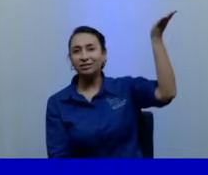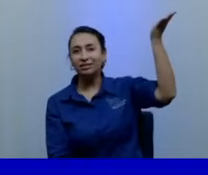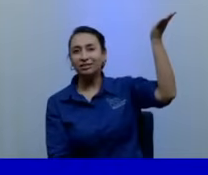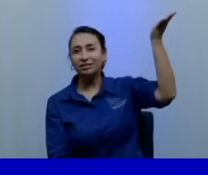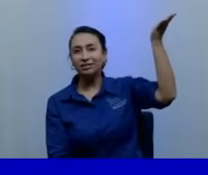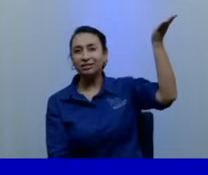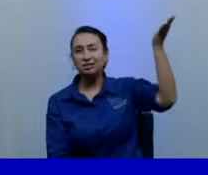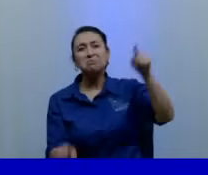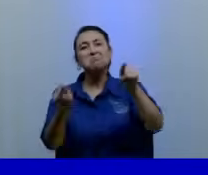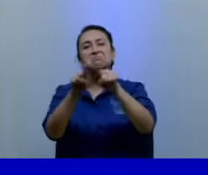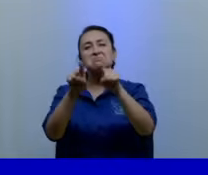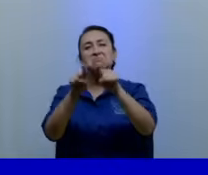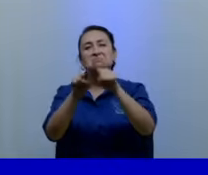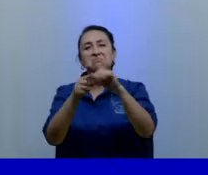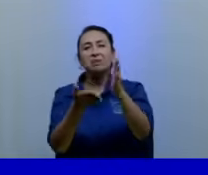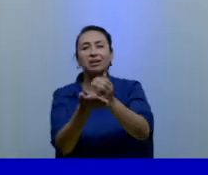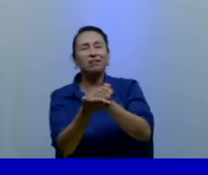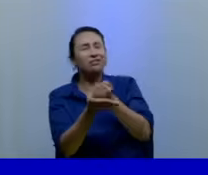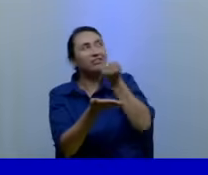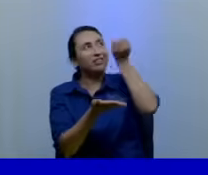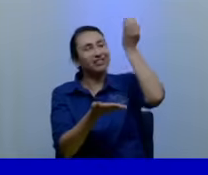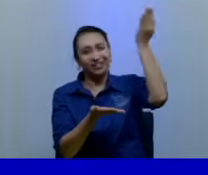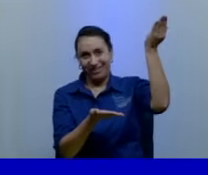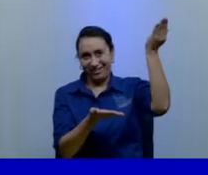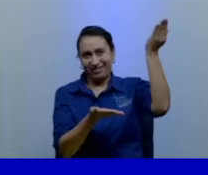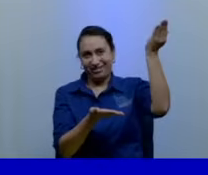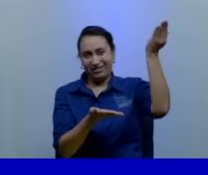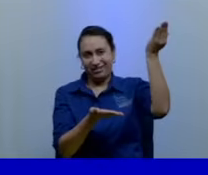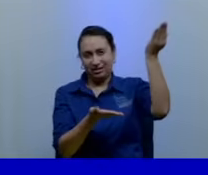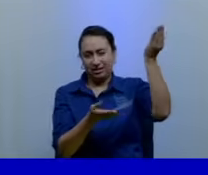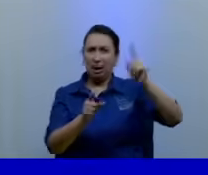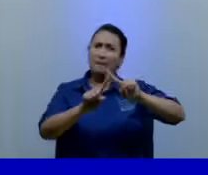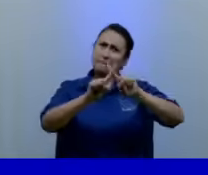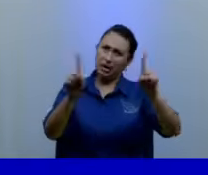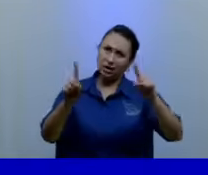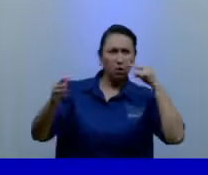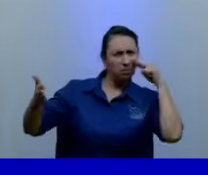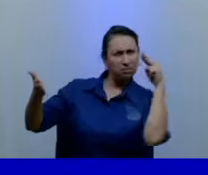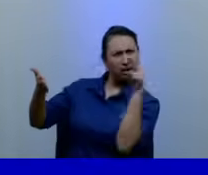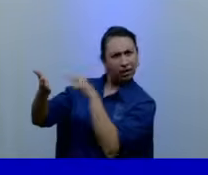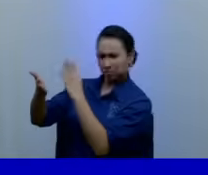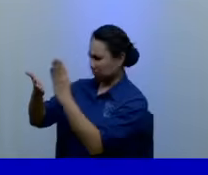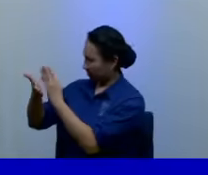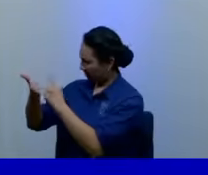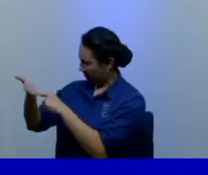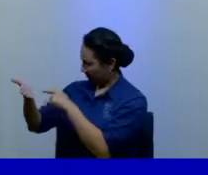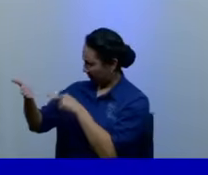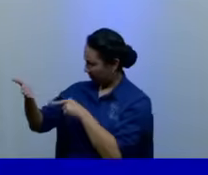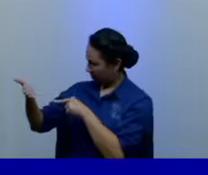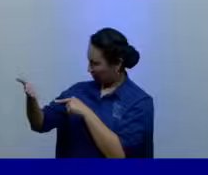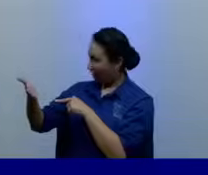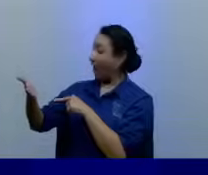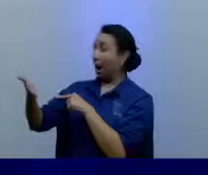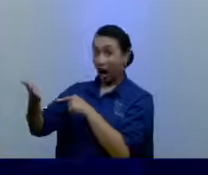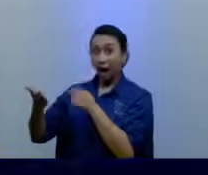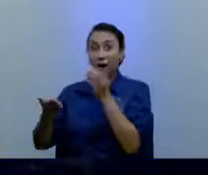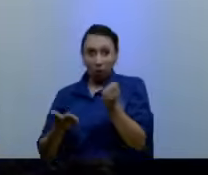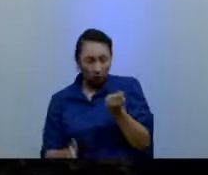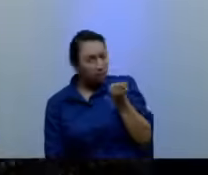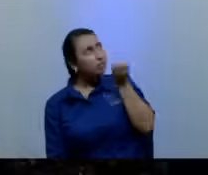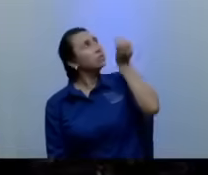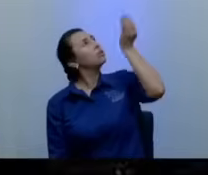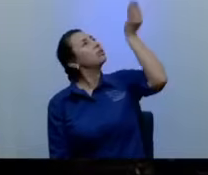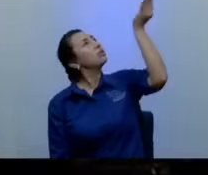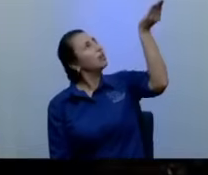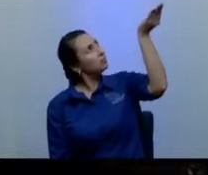está ofrendando. Pero al ver San Juan 3:16, cuando uno da,